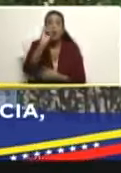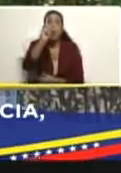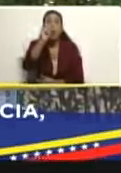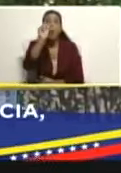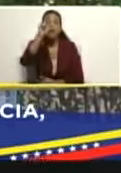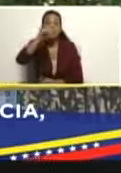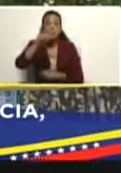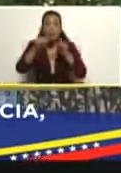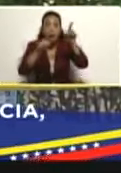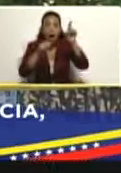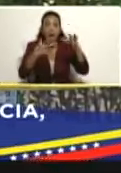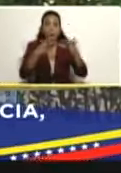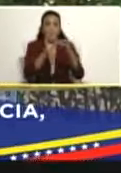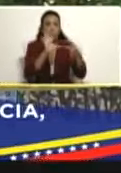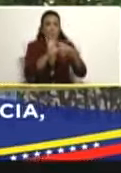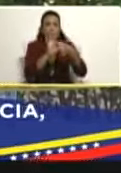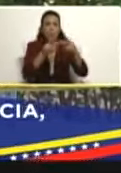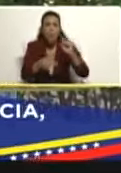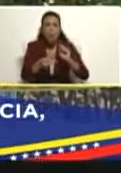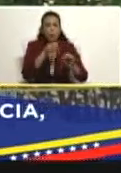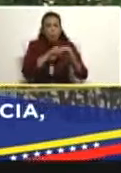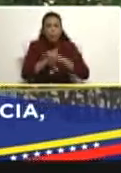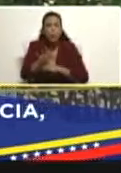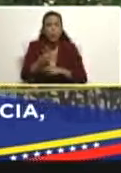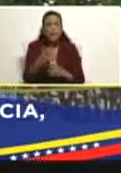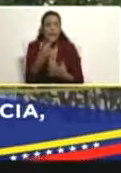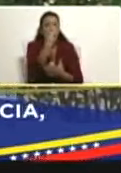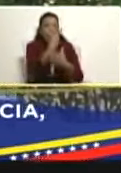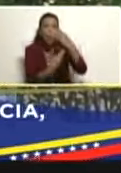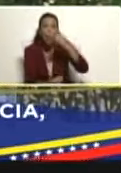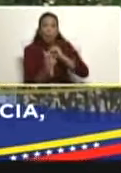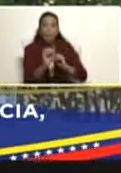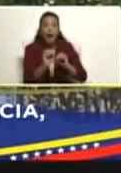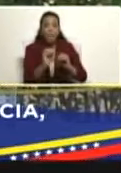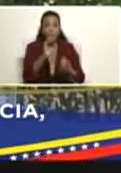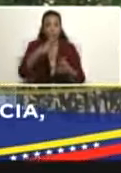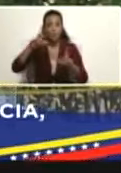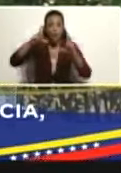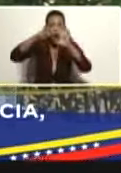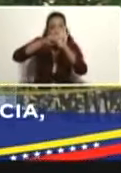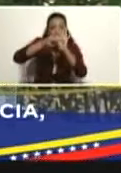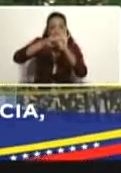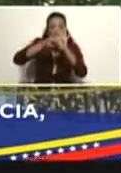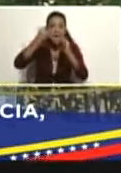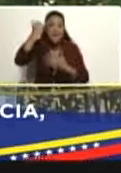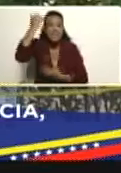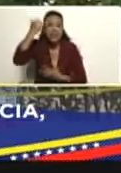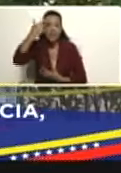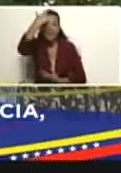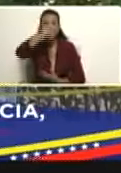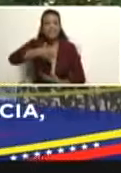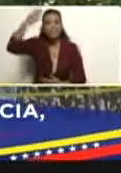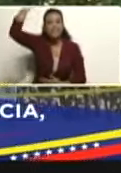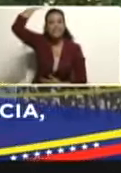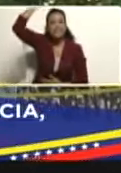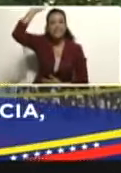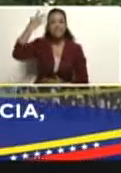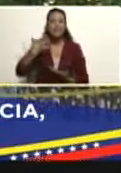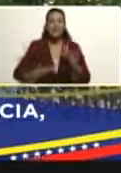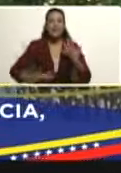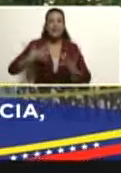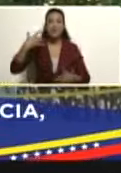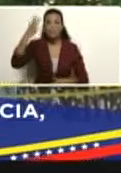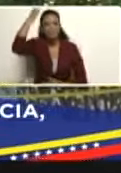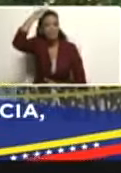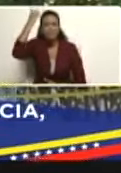empleando la guerra multimodal. Y la guerra multimodal es ciberseguridad y es inteligencia artificial. El segundo aspecto que